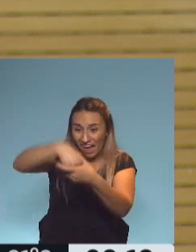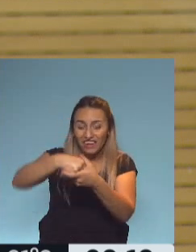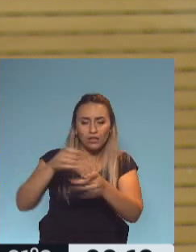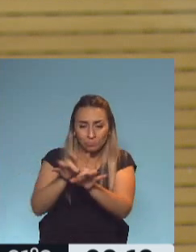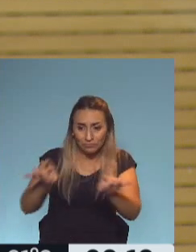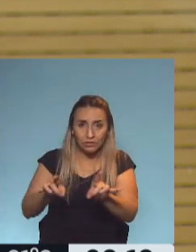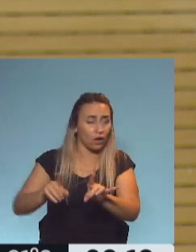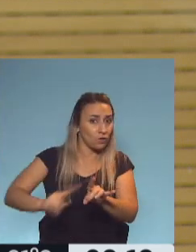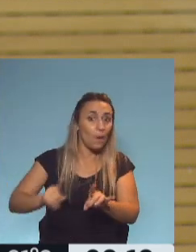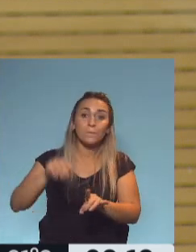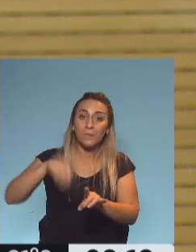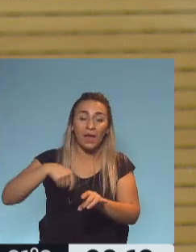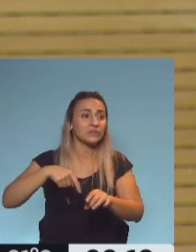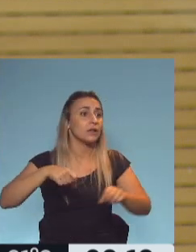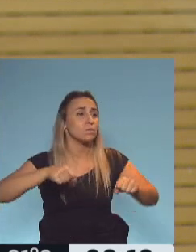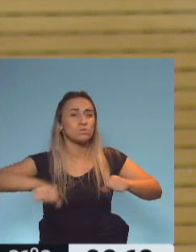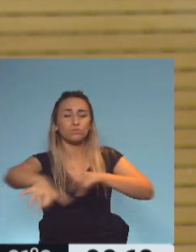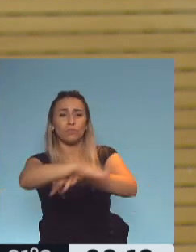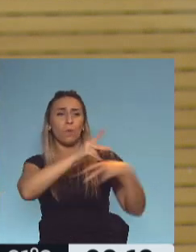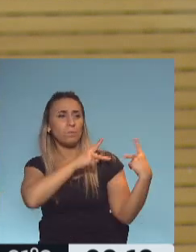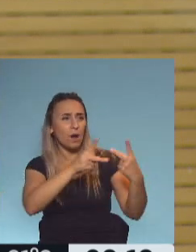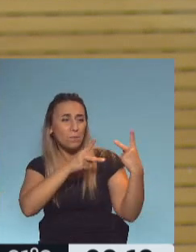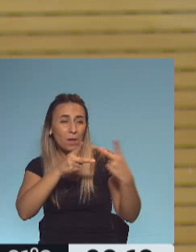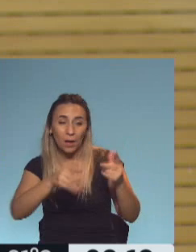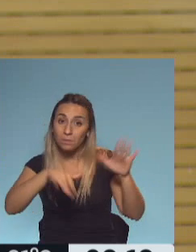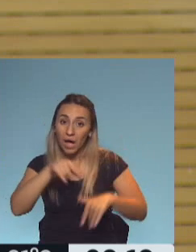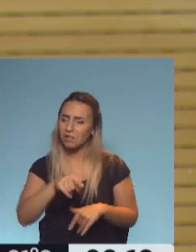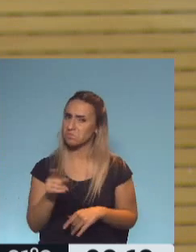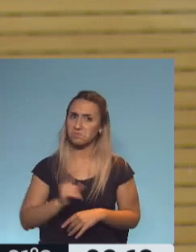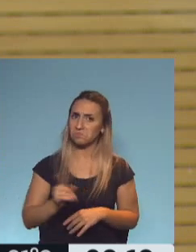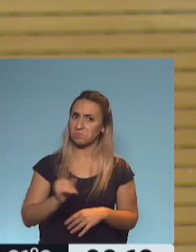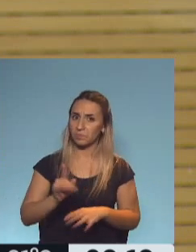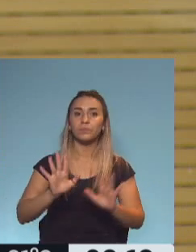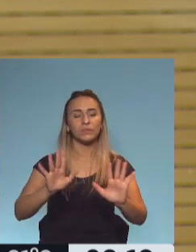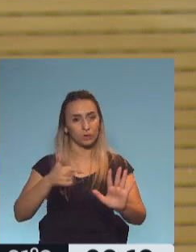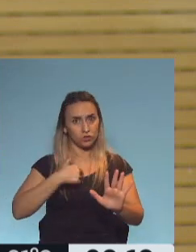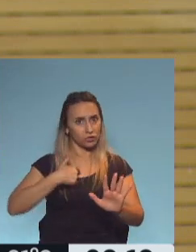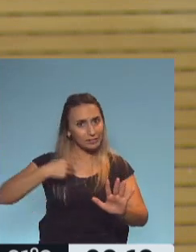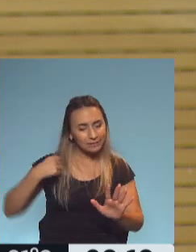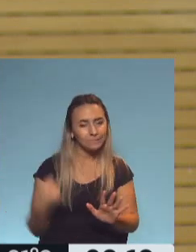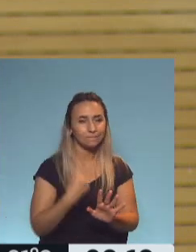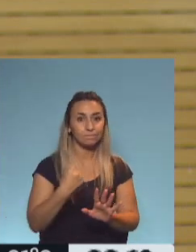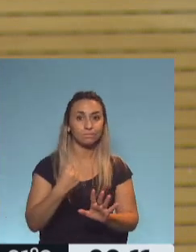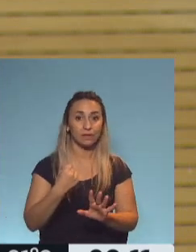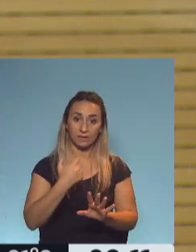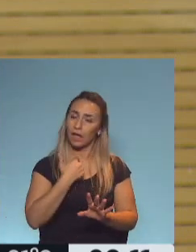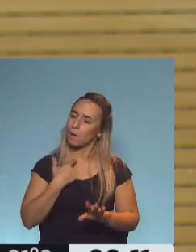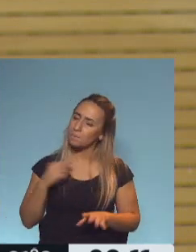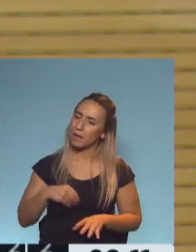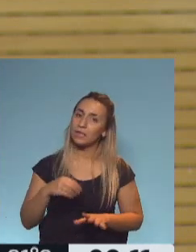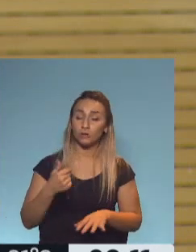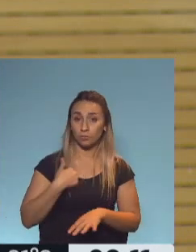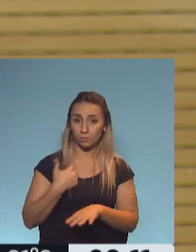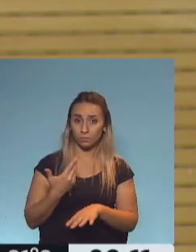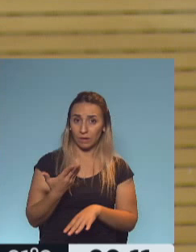tampoco genera mayor movilidad. Ahora, en esto de hacer todo lo posible, vamos por más. Yo me